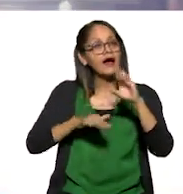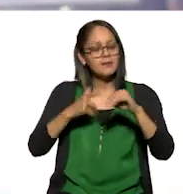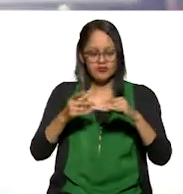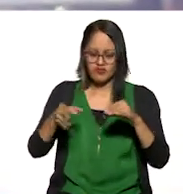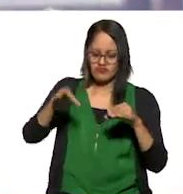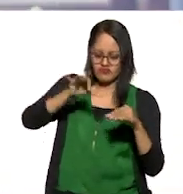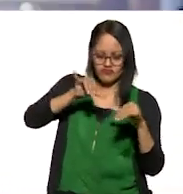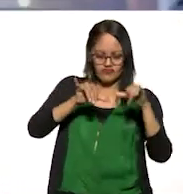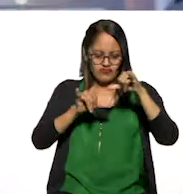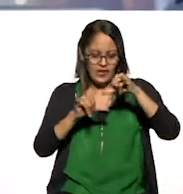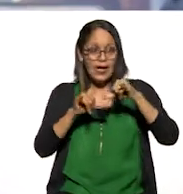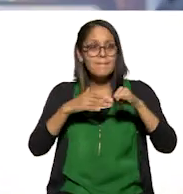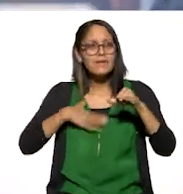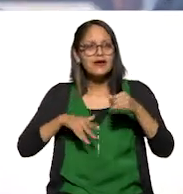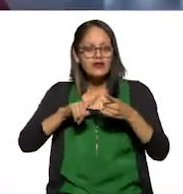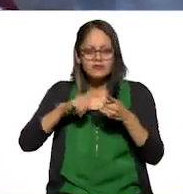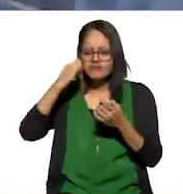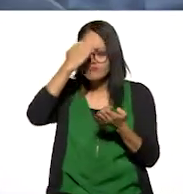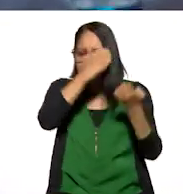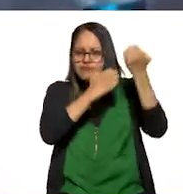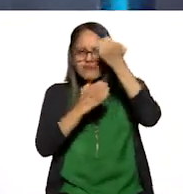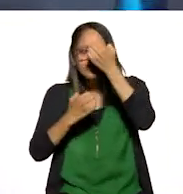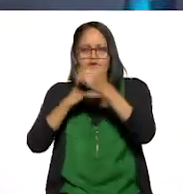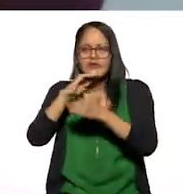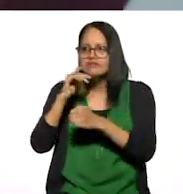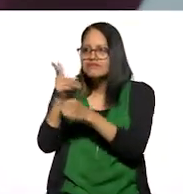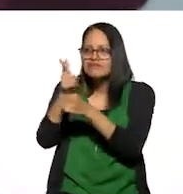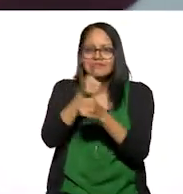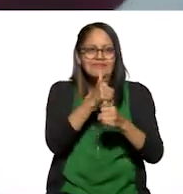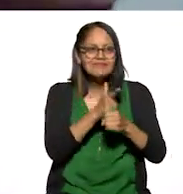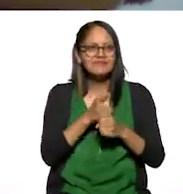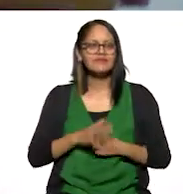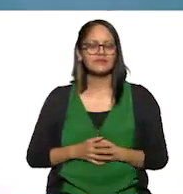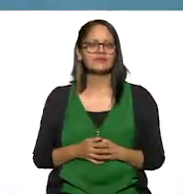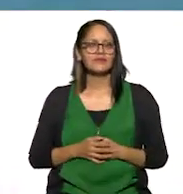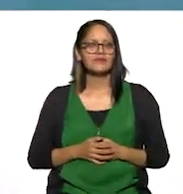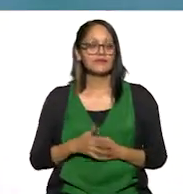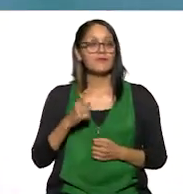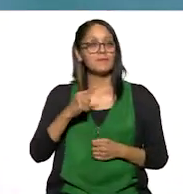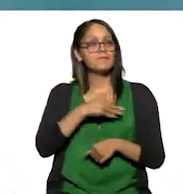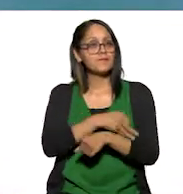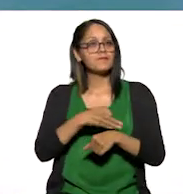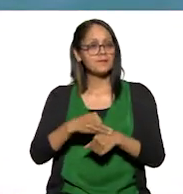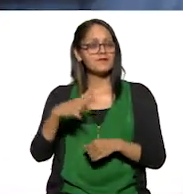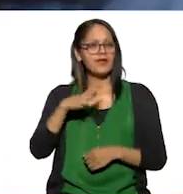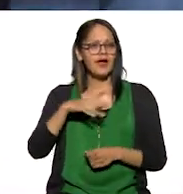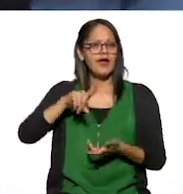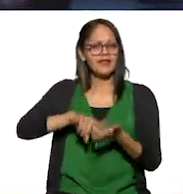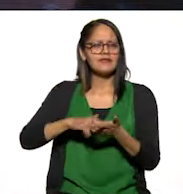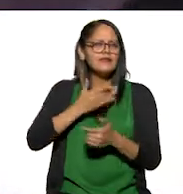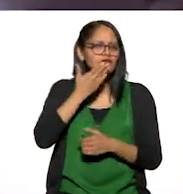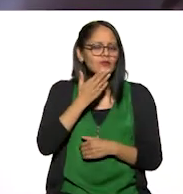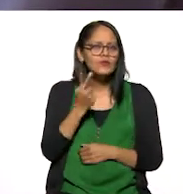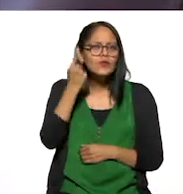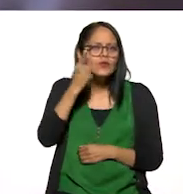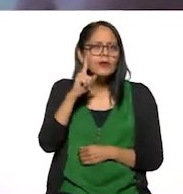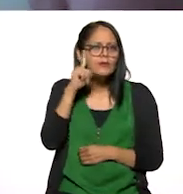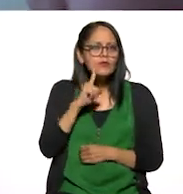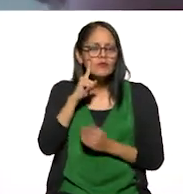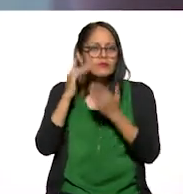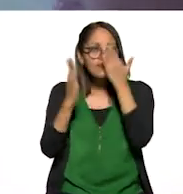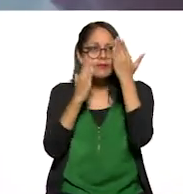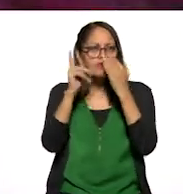mezclando cosas en el baño y explorando todo lo que me encontraba a mi paso. En mi familia no era tan común que alguna mujer